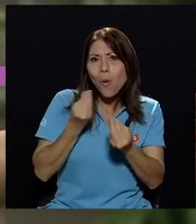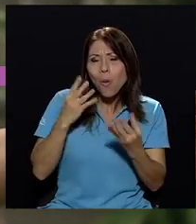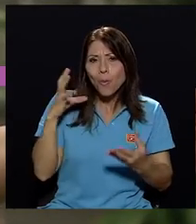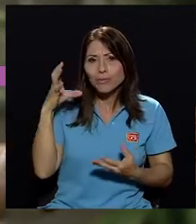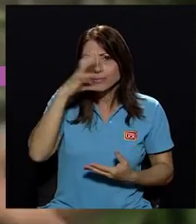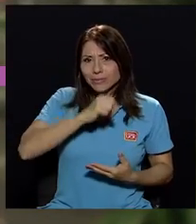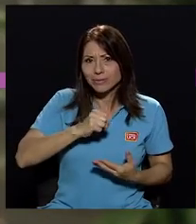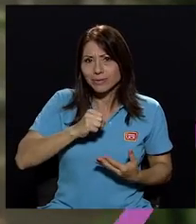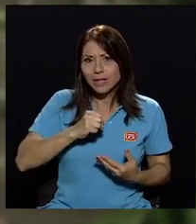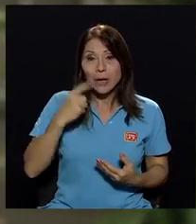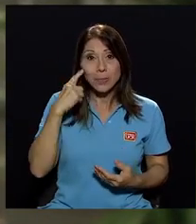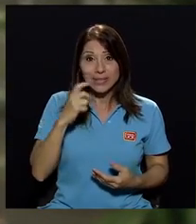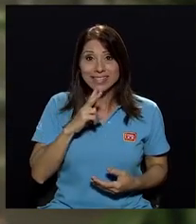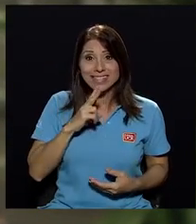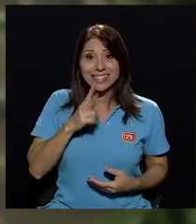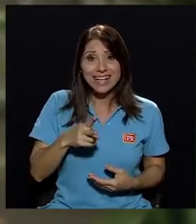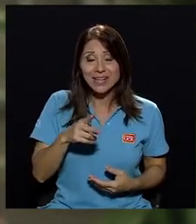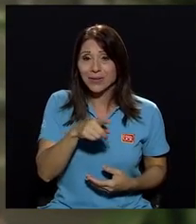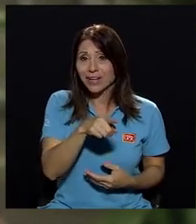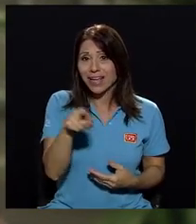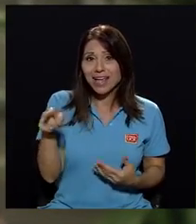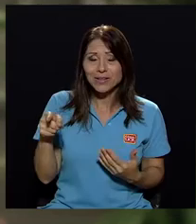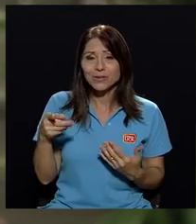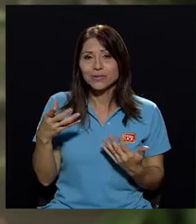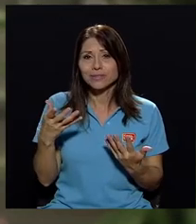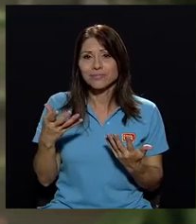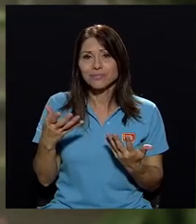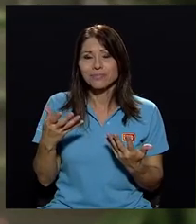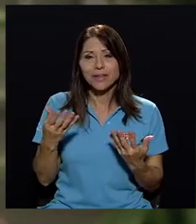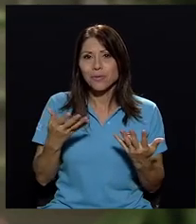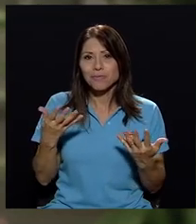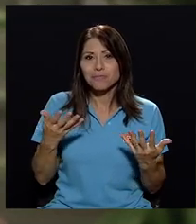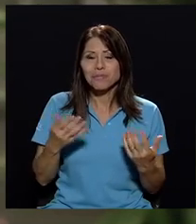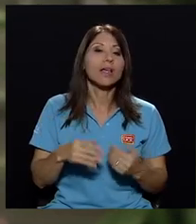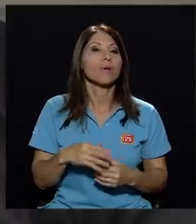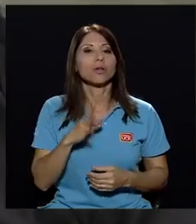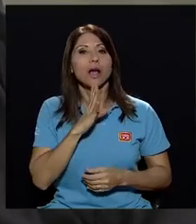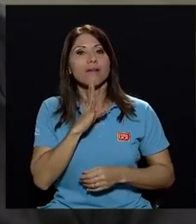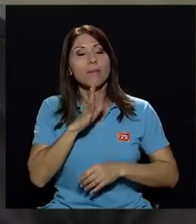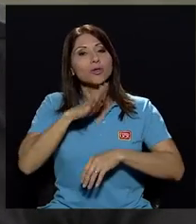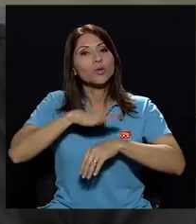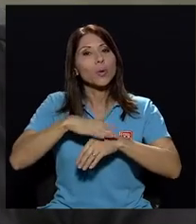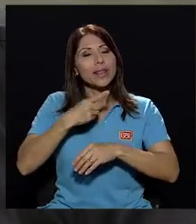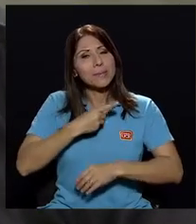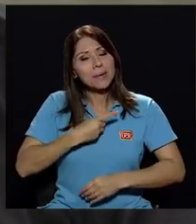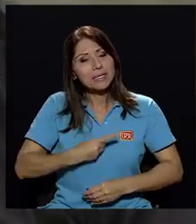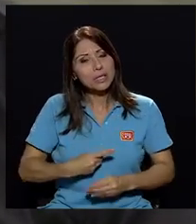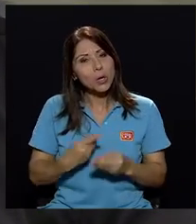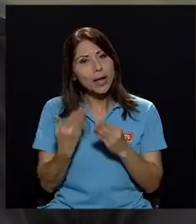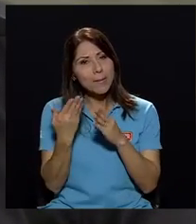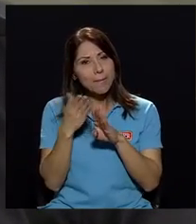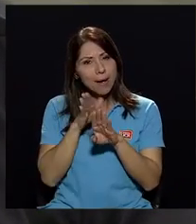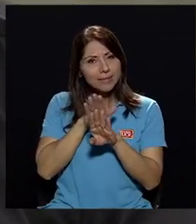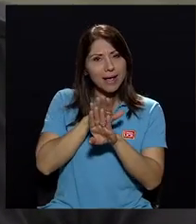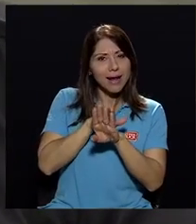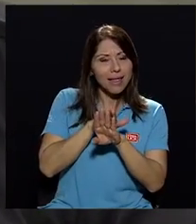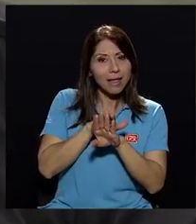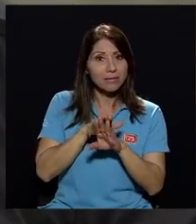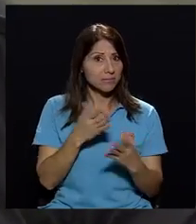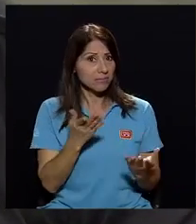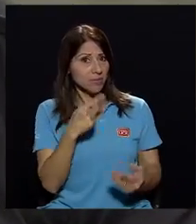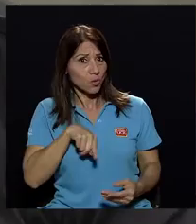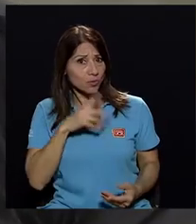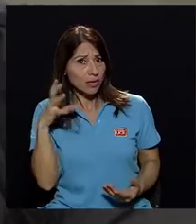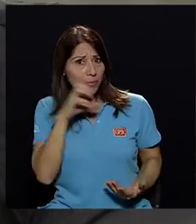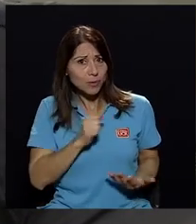porque si es cierto que hacen como todo el... Pues cuando hablamos de una depresión enmascarada, posiblemente no